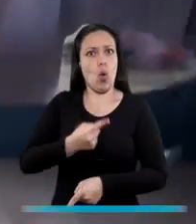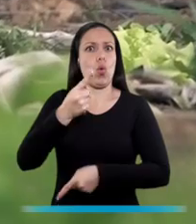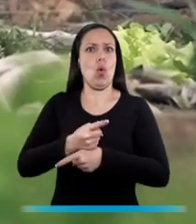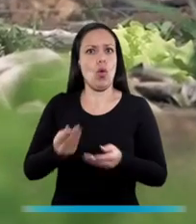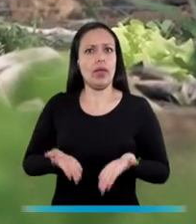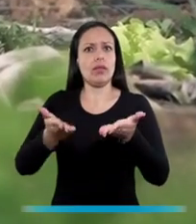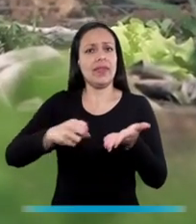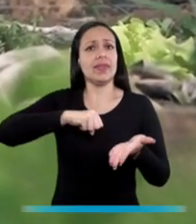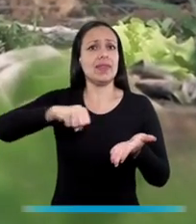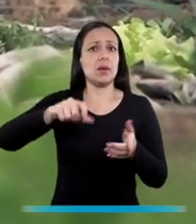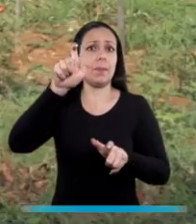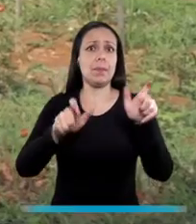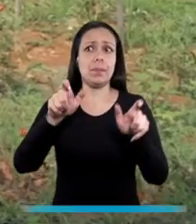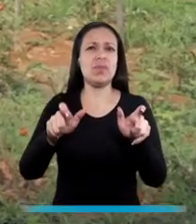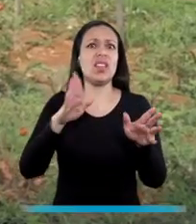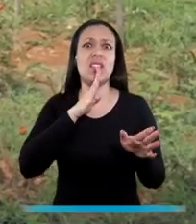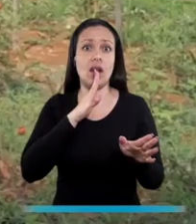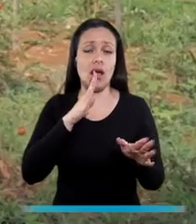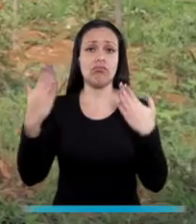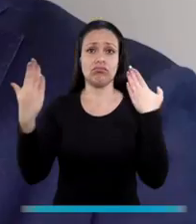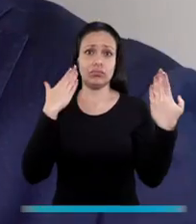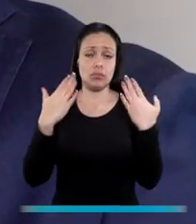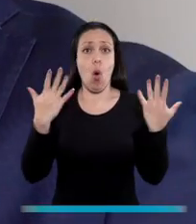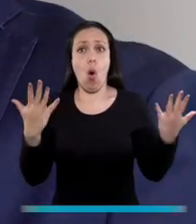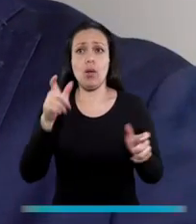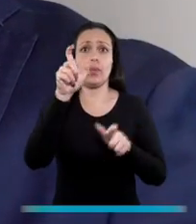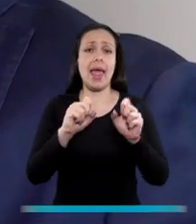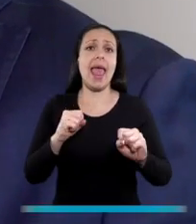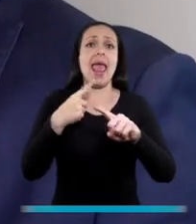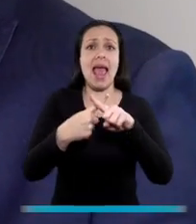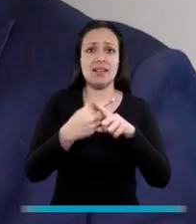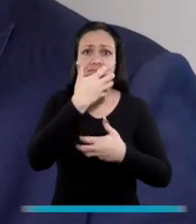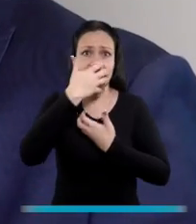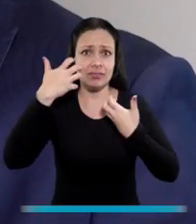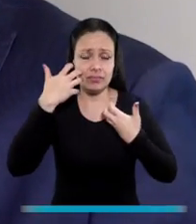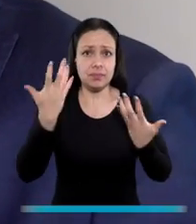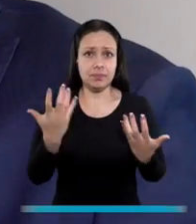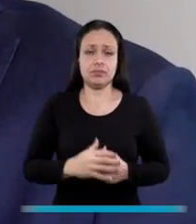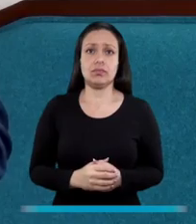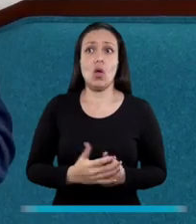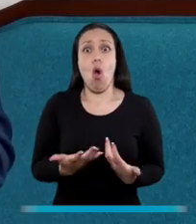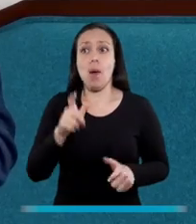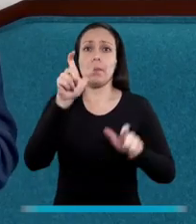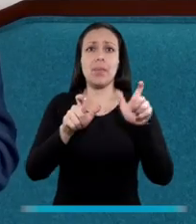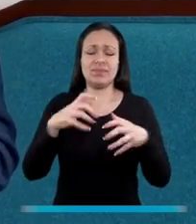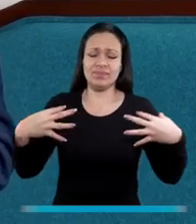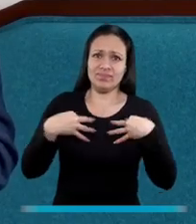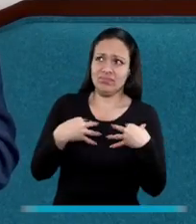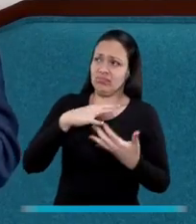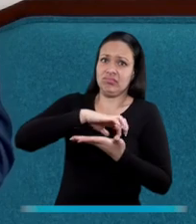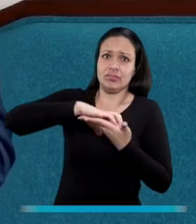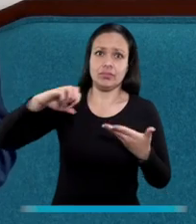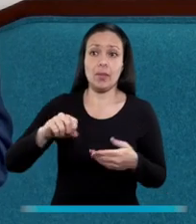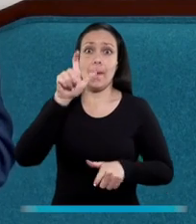y se garanticen los derechos de las poblaciones campesinas, excombatientes en proceso de reincorporación a la vida civil, víctimas del